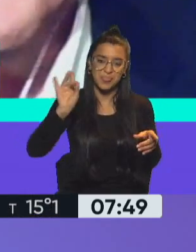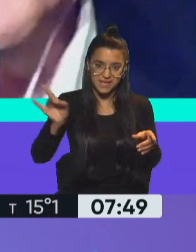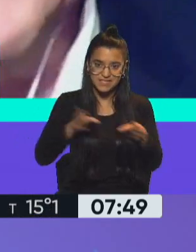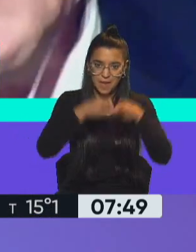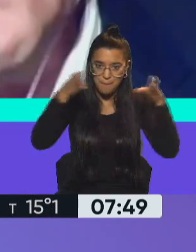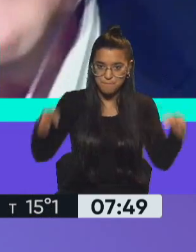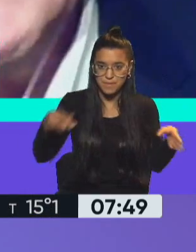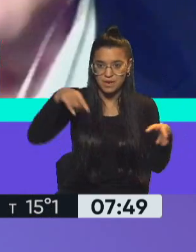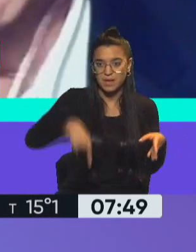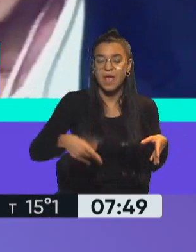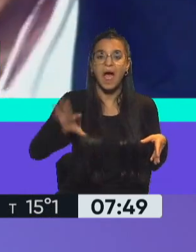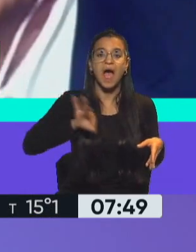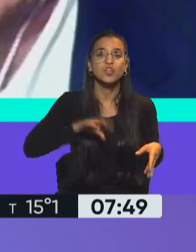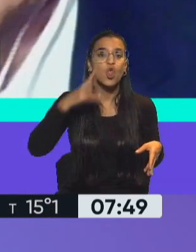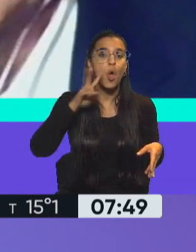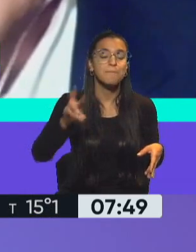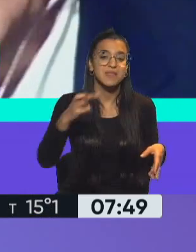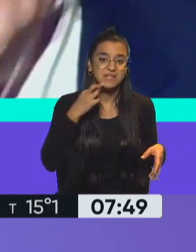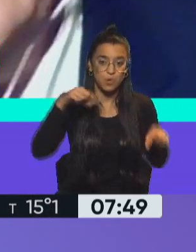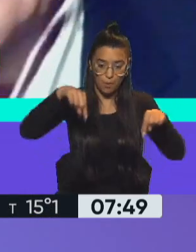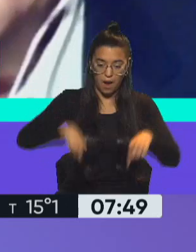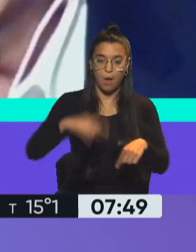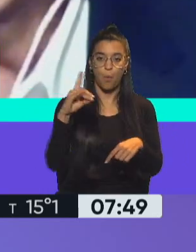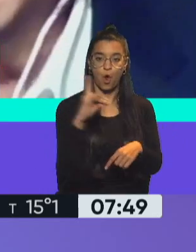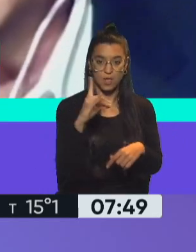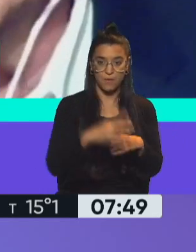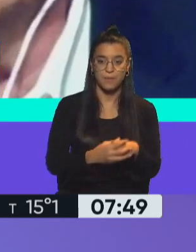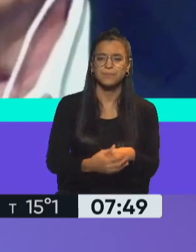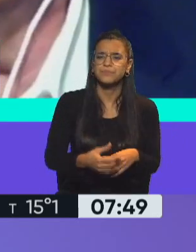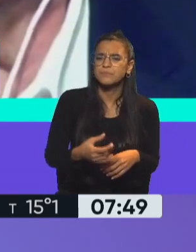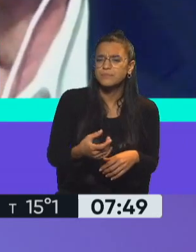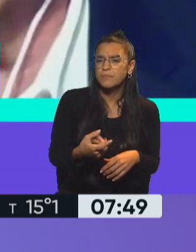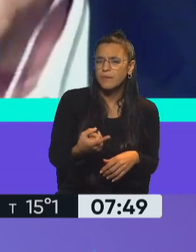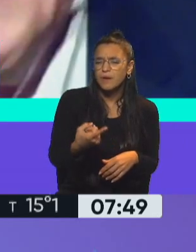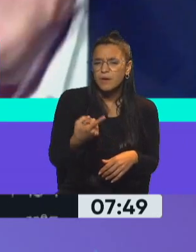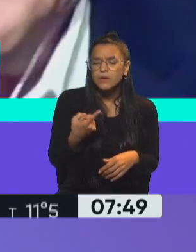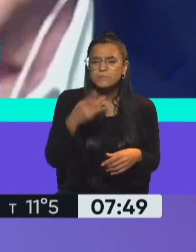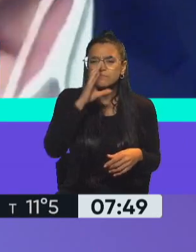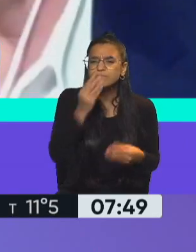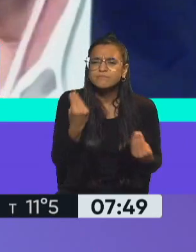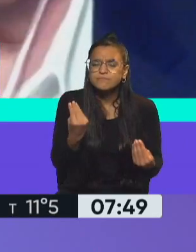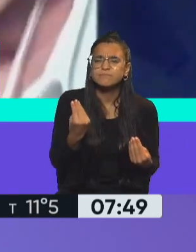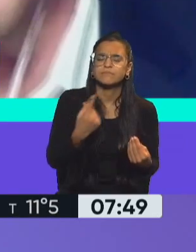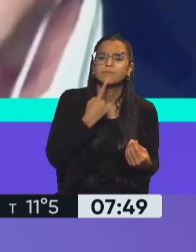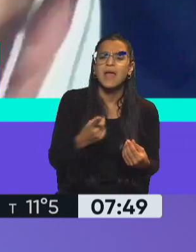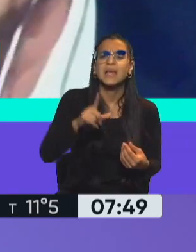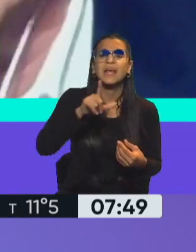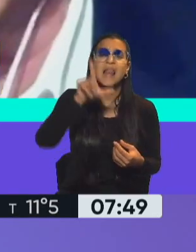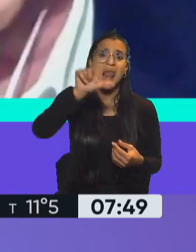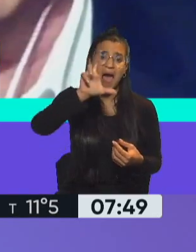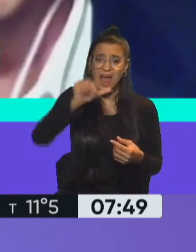aquí del año 2019, aquí en Bolivia. Lo curioso era que Tercero Lara decía que él era inocente, que no